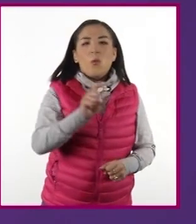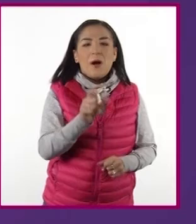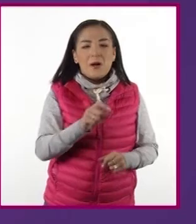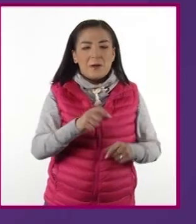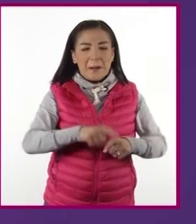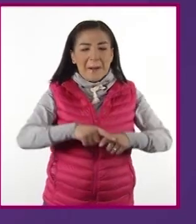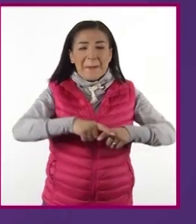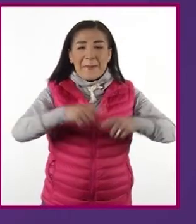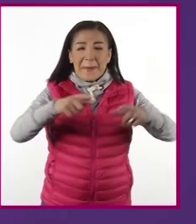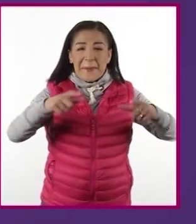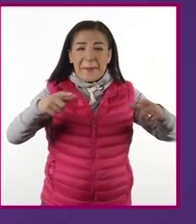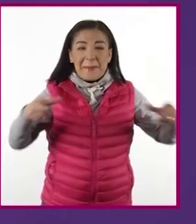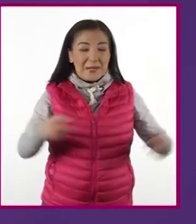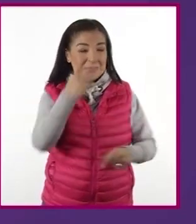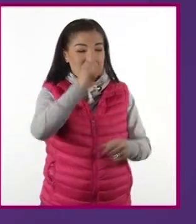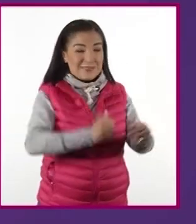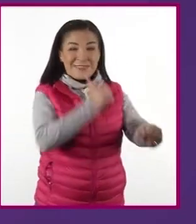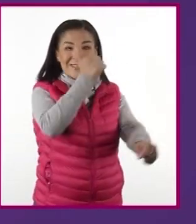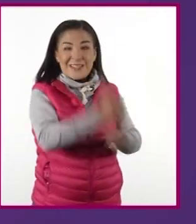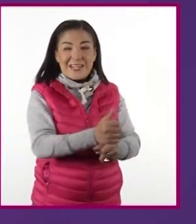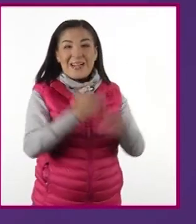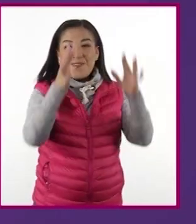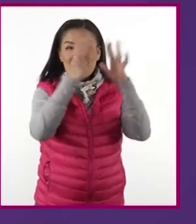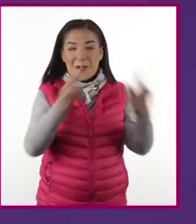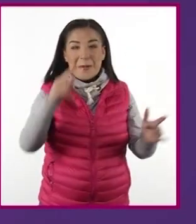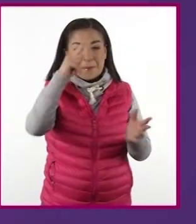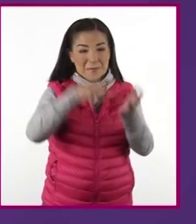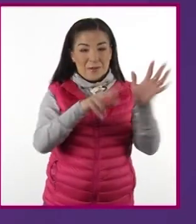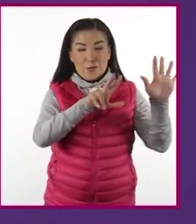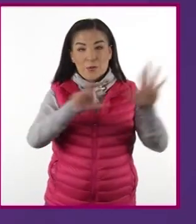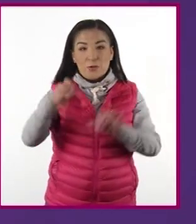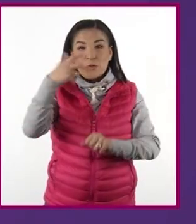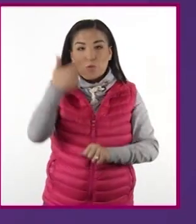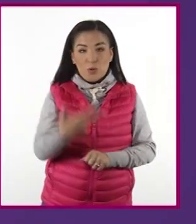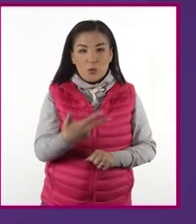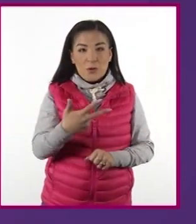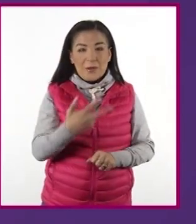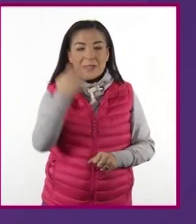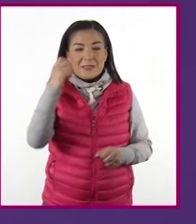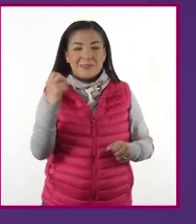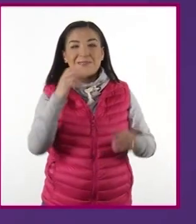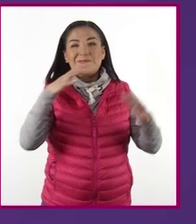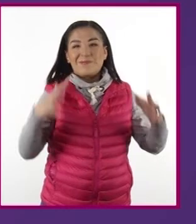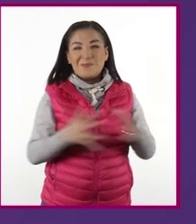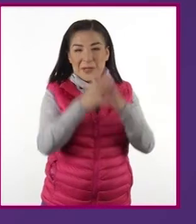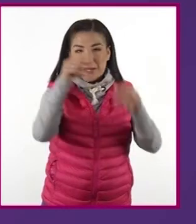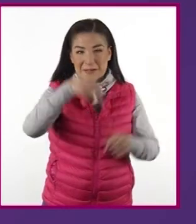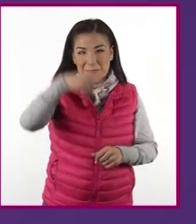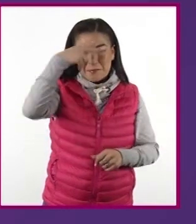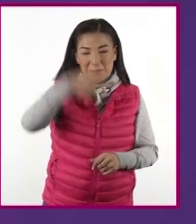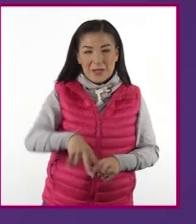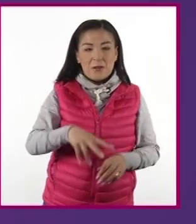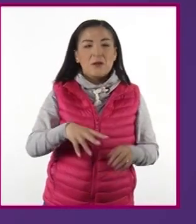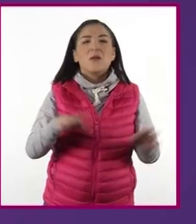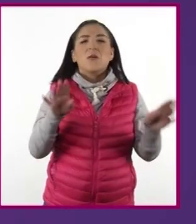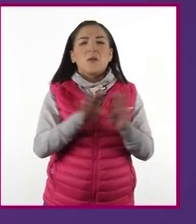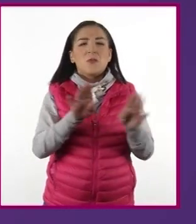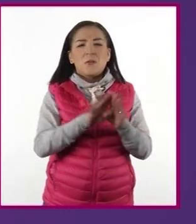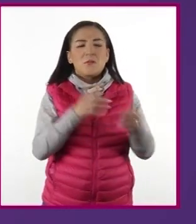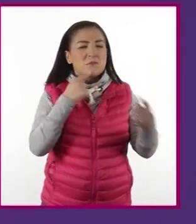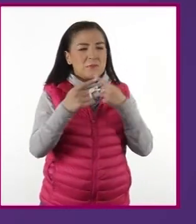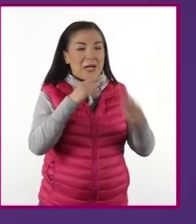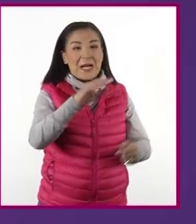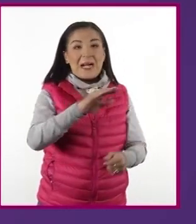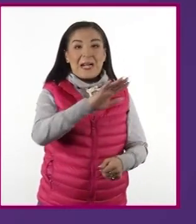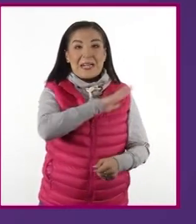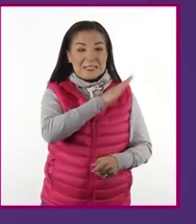invasión francesa de España en 1808 hace que los españoles formen un